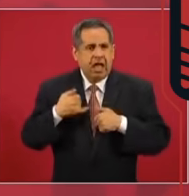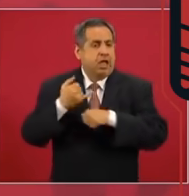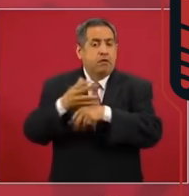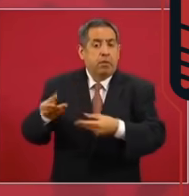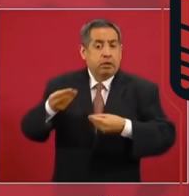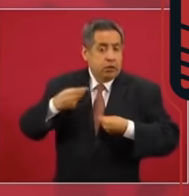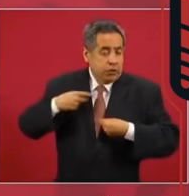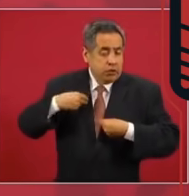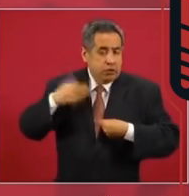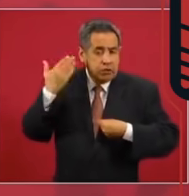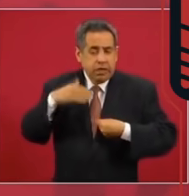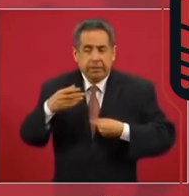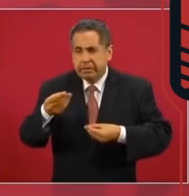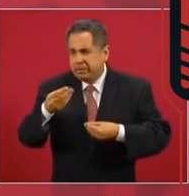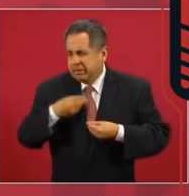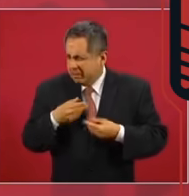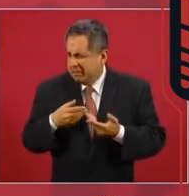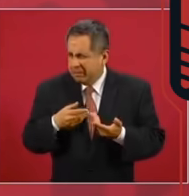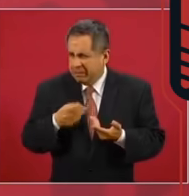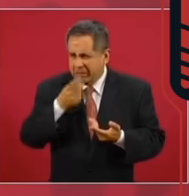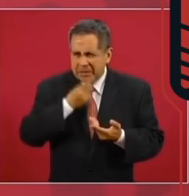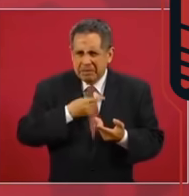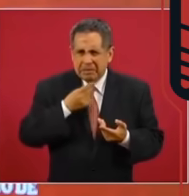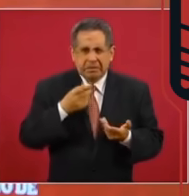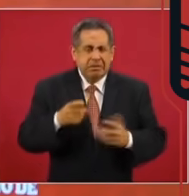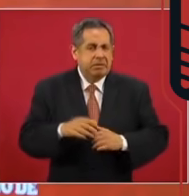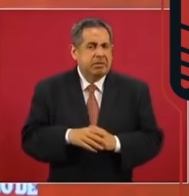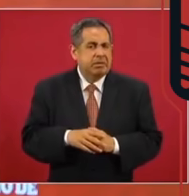que había